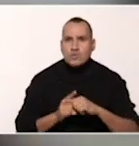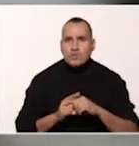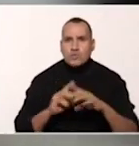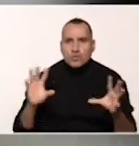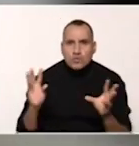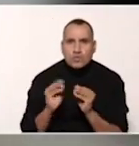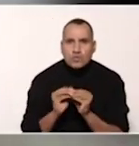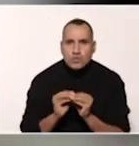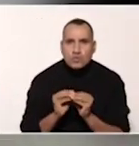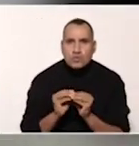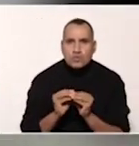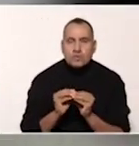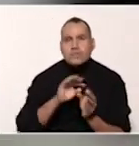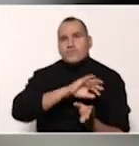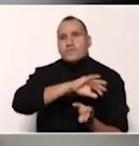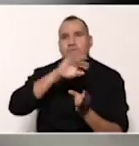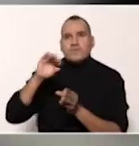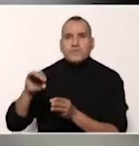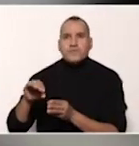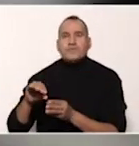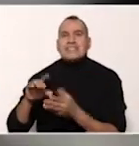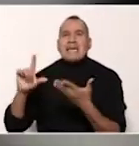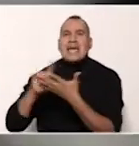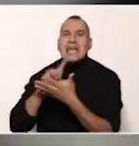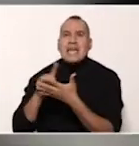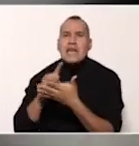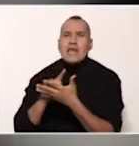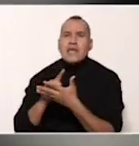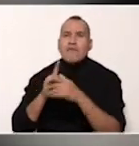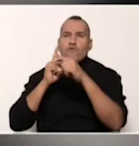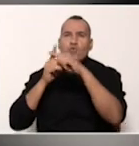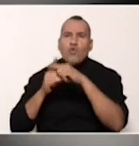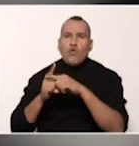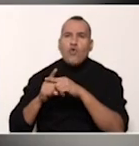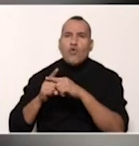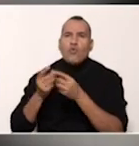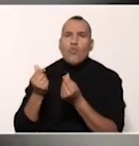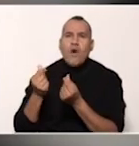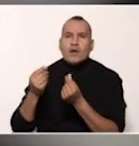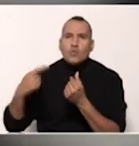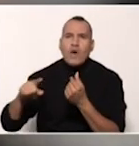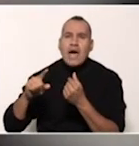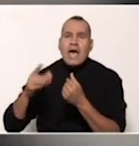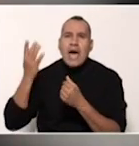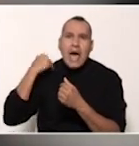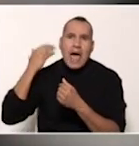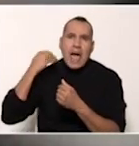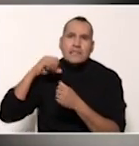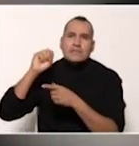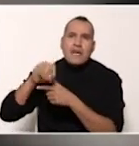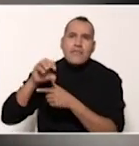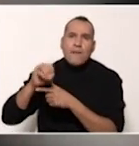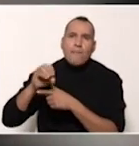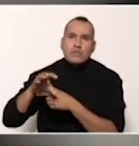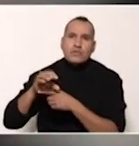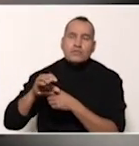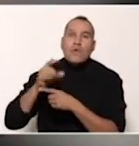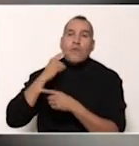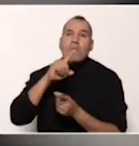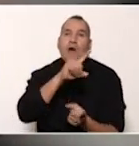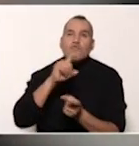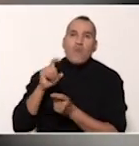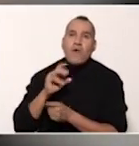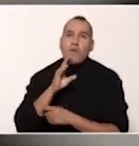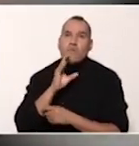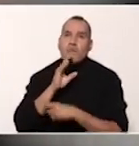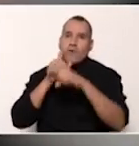por esa parte. Pasamos a saldo según libro. Se suman el depósito, el pagaré cobrado por el banco, y que